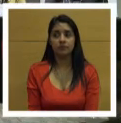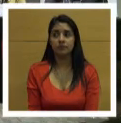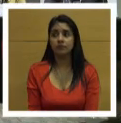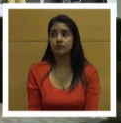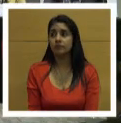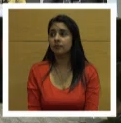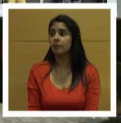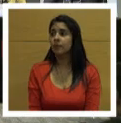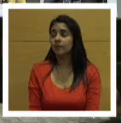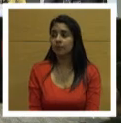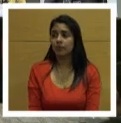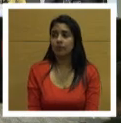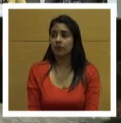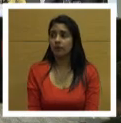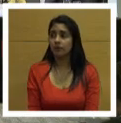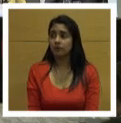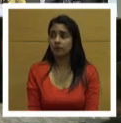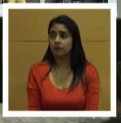Por allá, por favor.